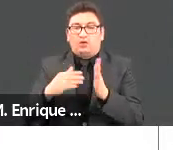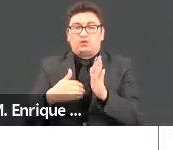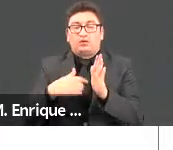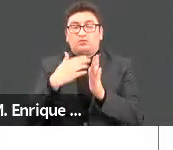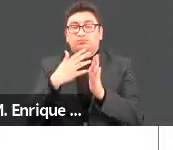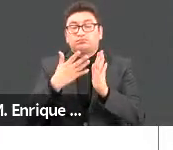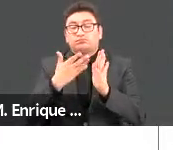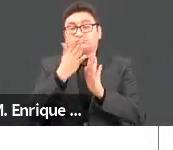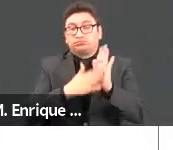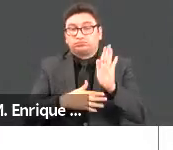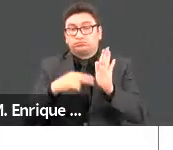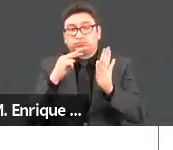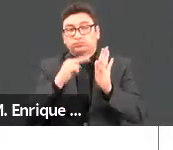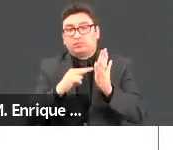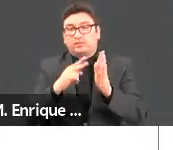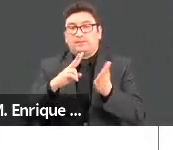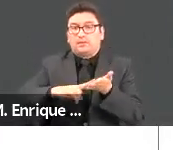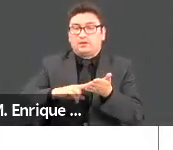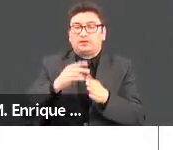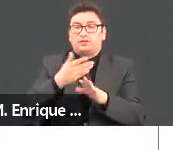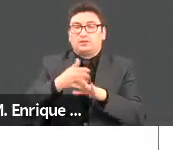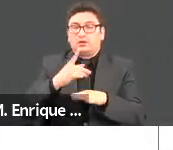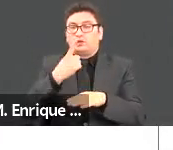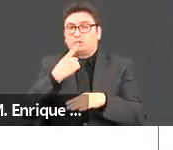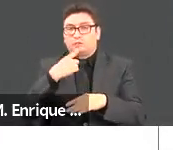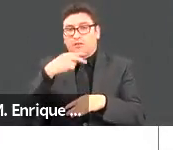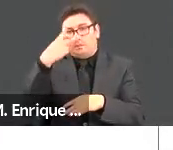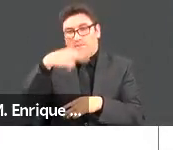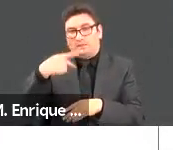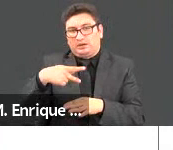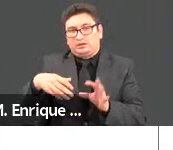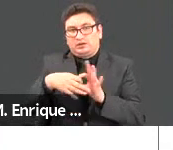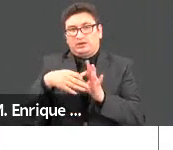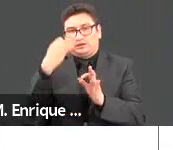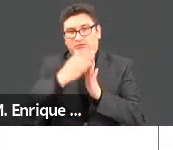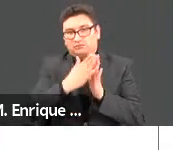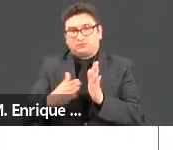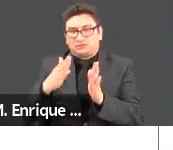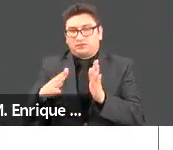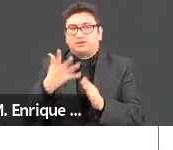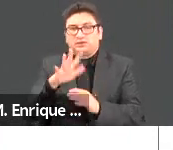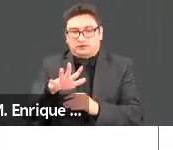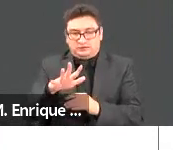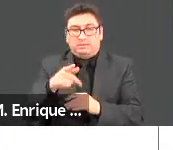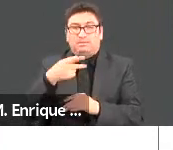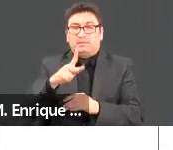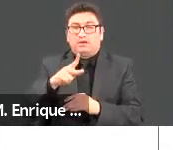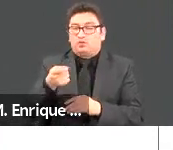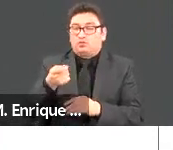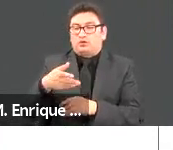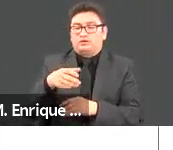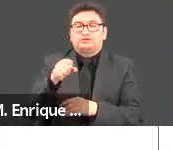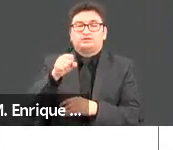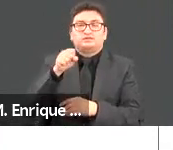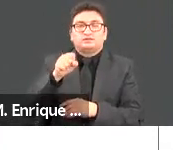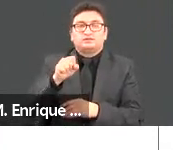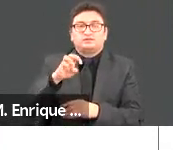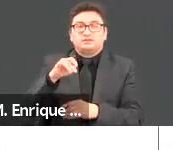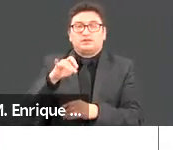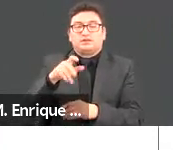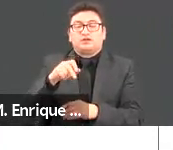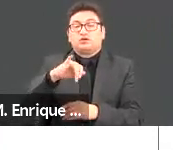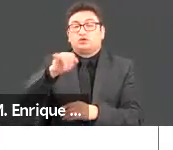y rojo, y se da inicio a la 10ª época del semanario, pero se sigue llamando Semanario Judicial de la Federación y